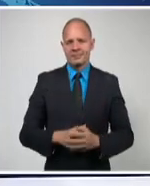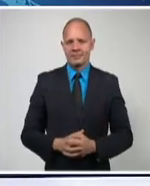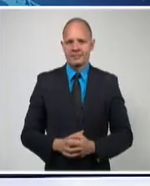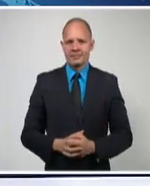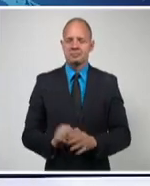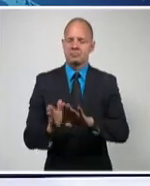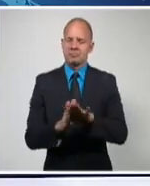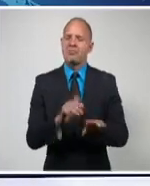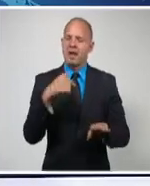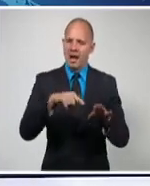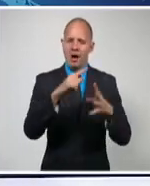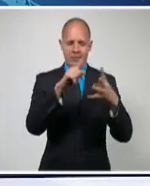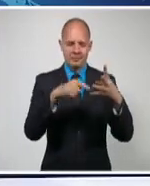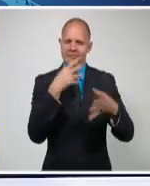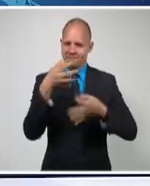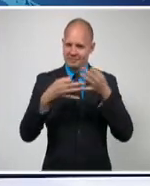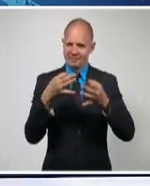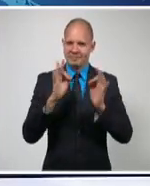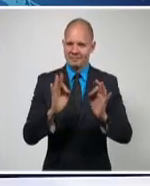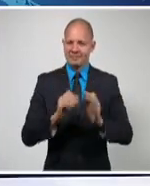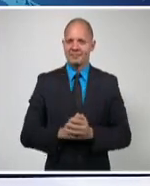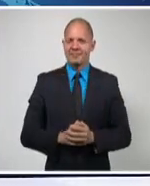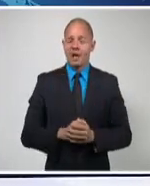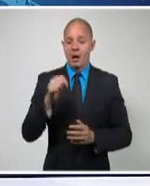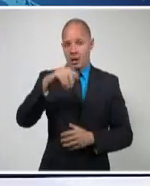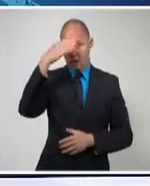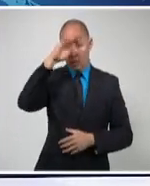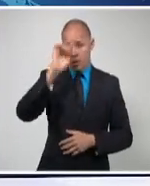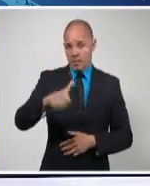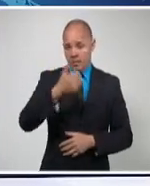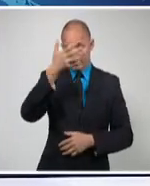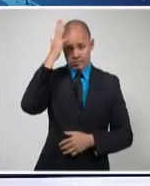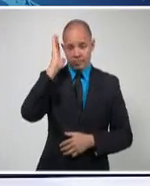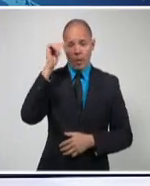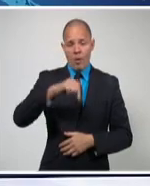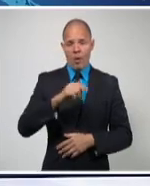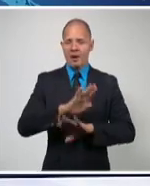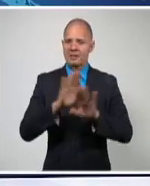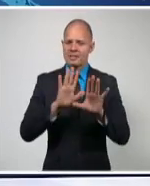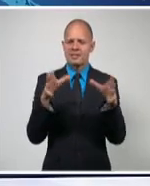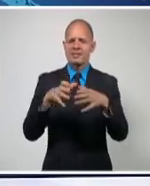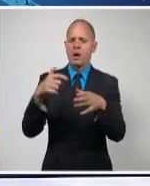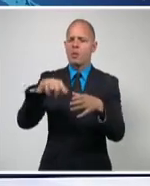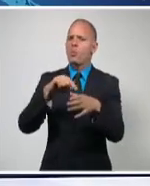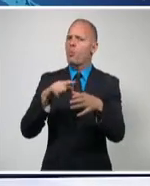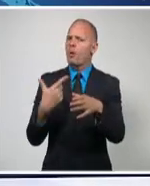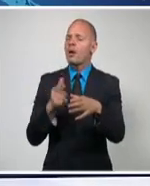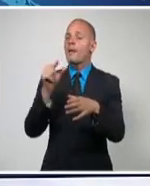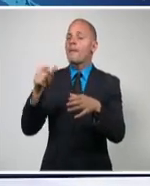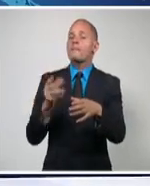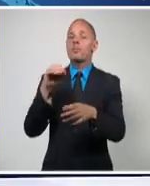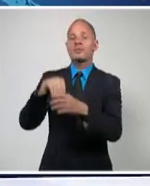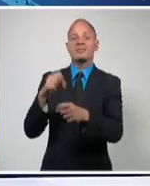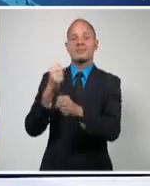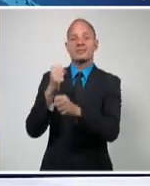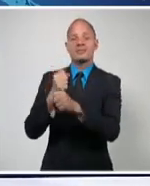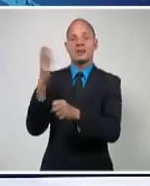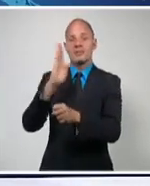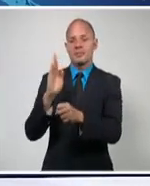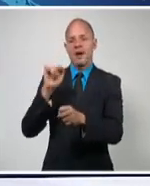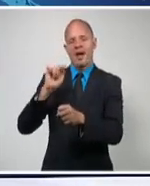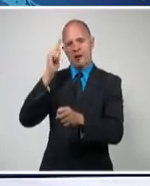Ampliamos las noticias. El presidente de la República de Cuba, Miguel Díaz-Canel Bermúdez, felicitó al Partido de los Trabajadores de Brasil por los 41 años